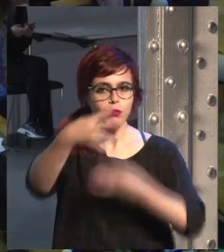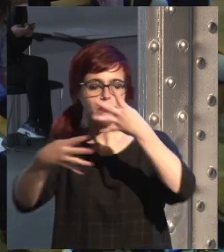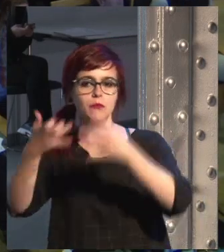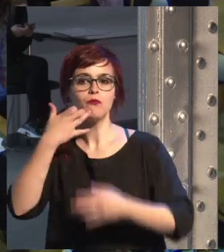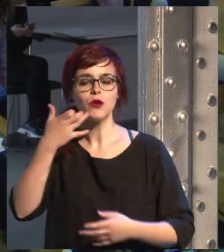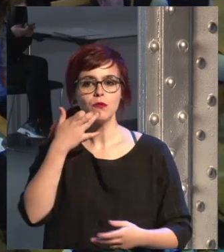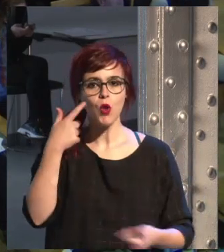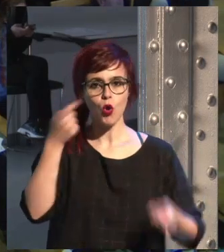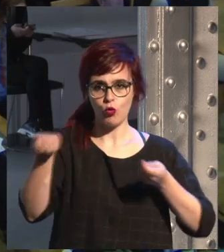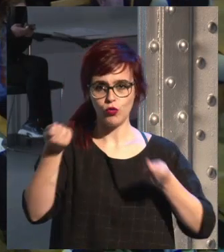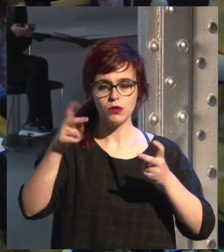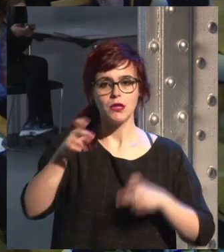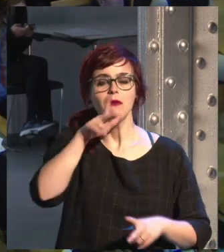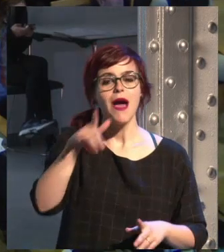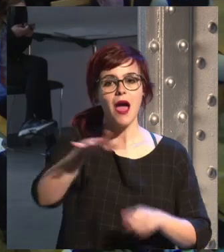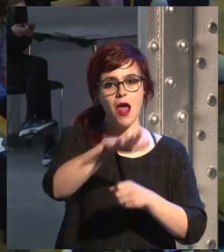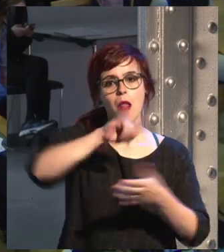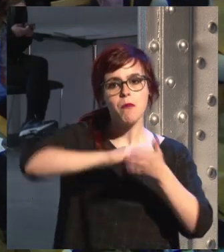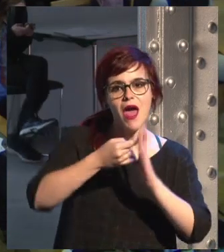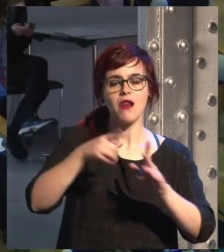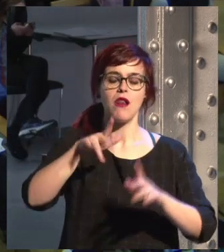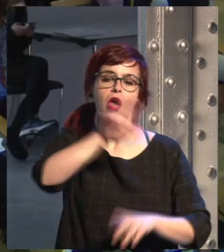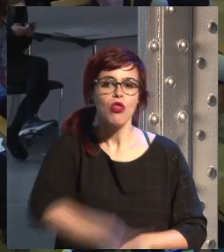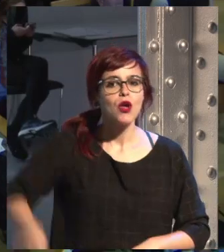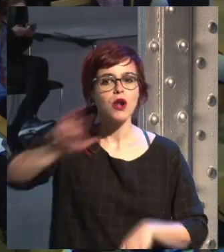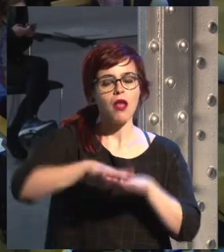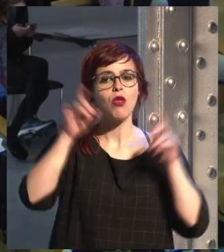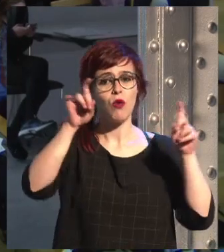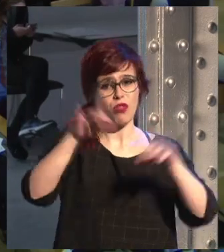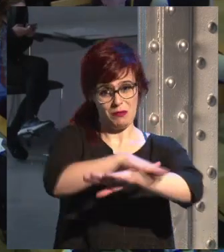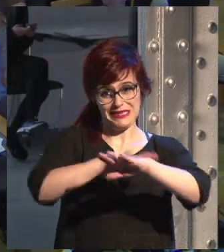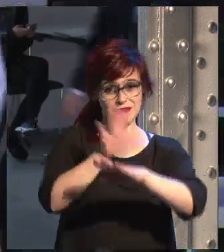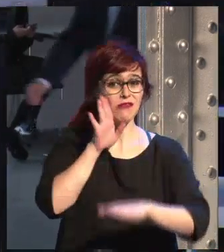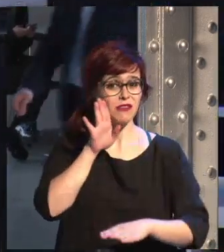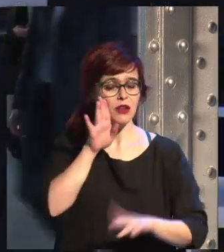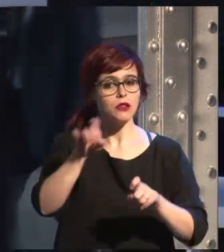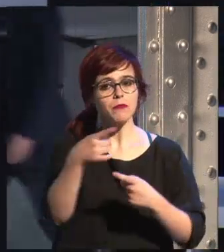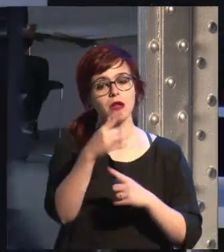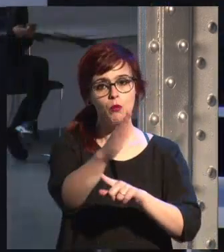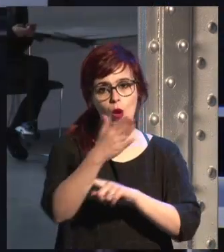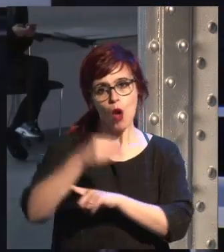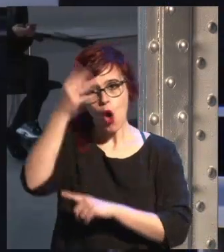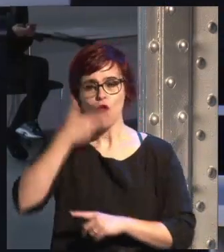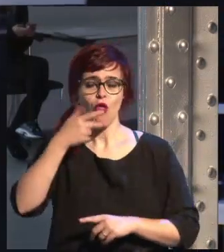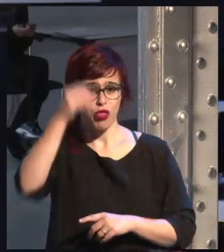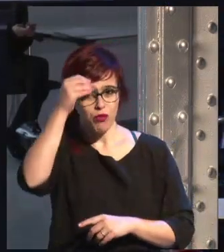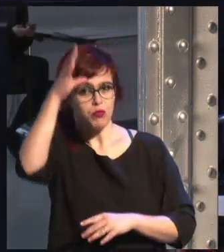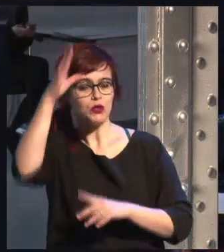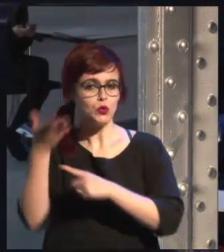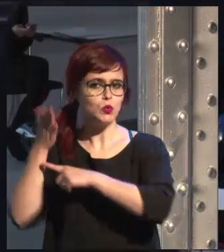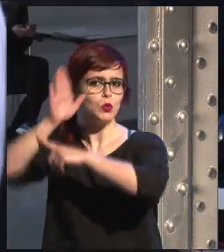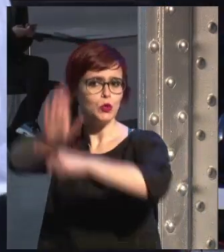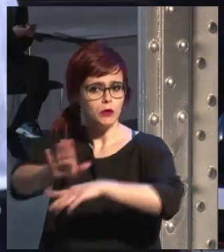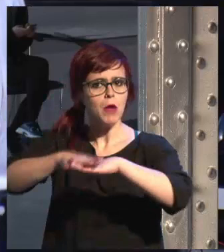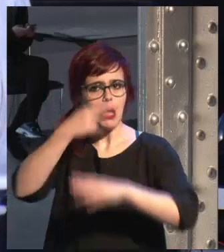sido vicecoordinadores del Plan Nacional de Educación y Patrimonio del Ministerio, que también, bueno, nos ha arrojado una serie de conocimientos que nos están